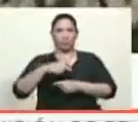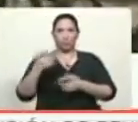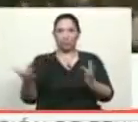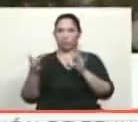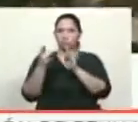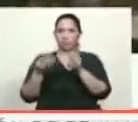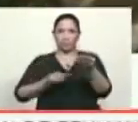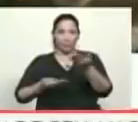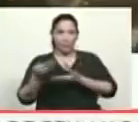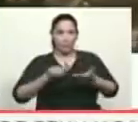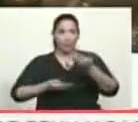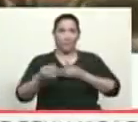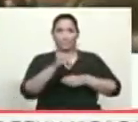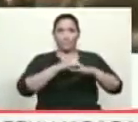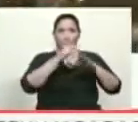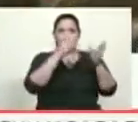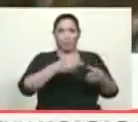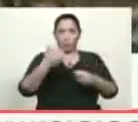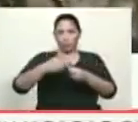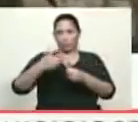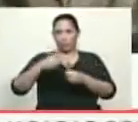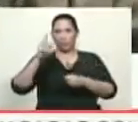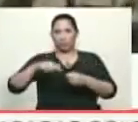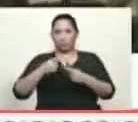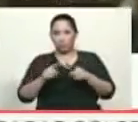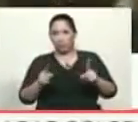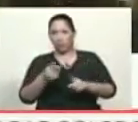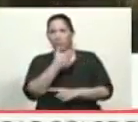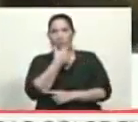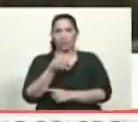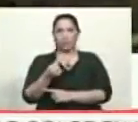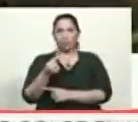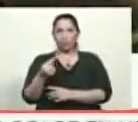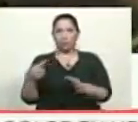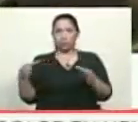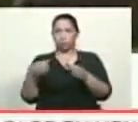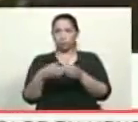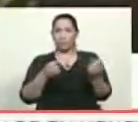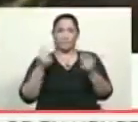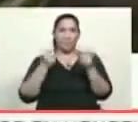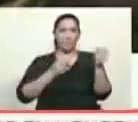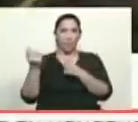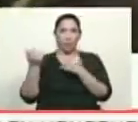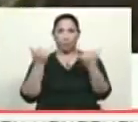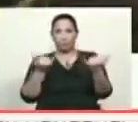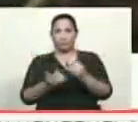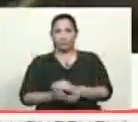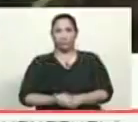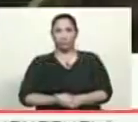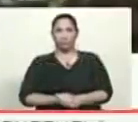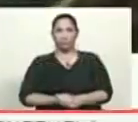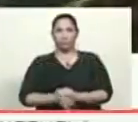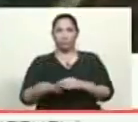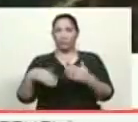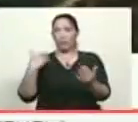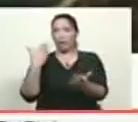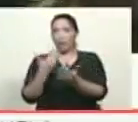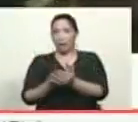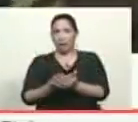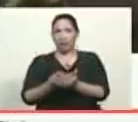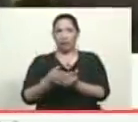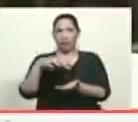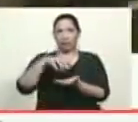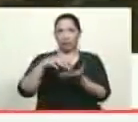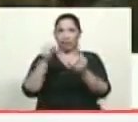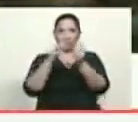con el ministro Manuel Quevedo para facilitar un equipo y trasladarlo inmediatamente hacia la ciudad de Barcelona y